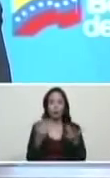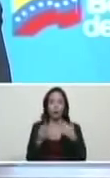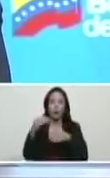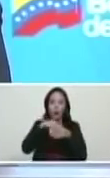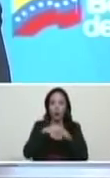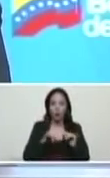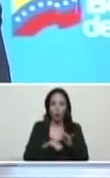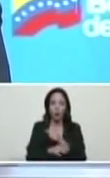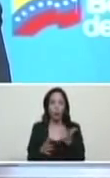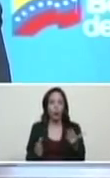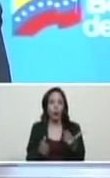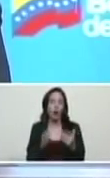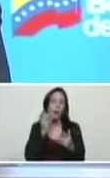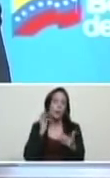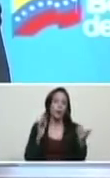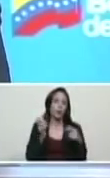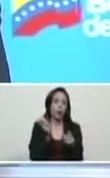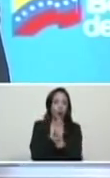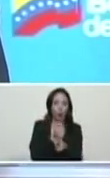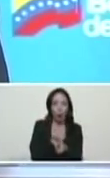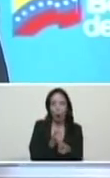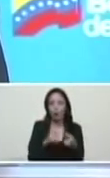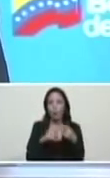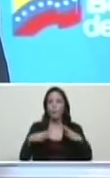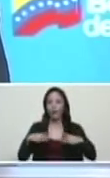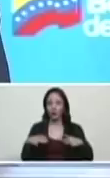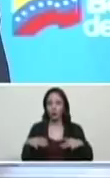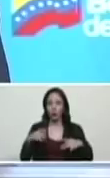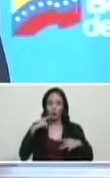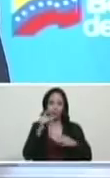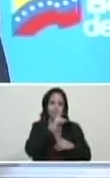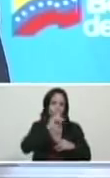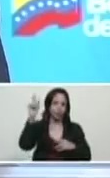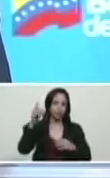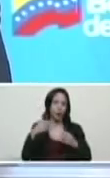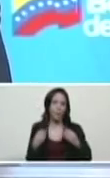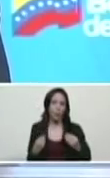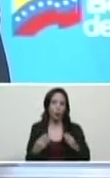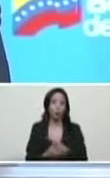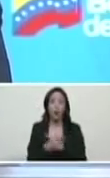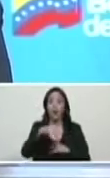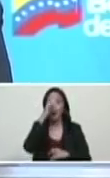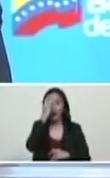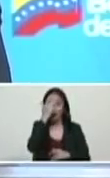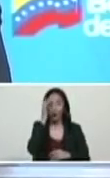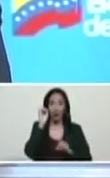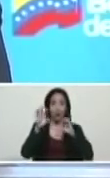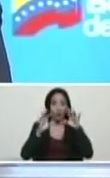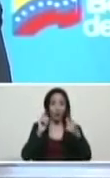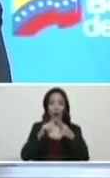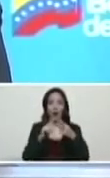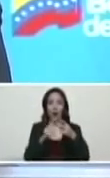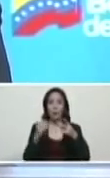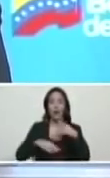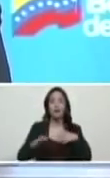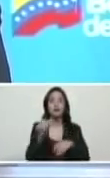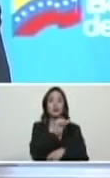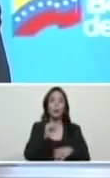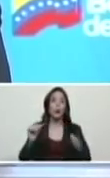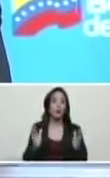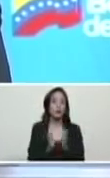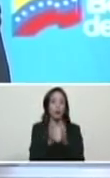en temporadas altas rompen récord, lo que es en carnaval, Semana